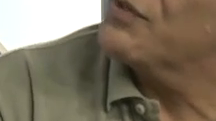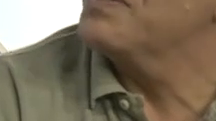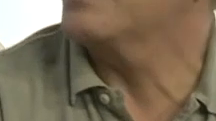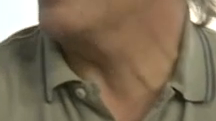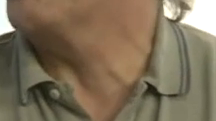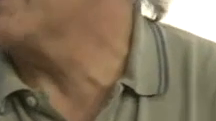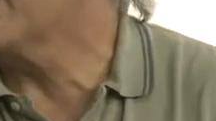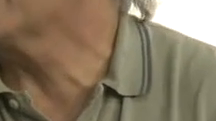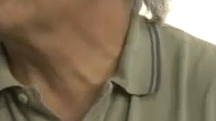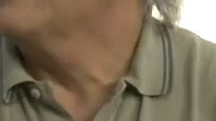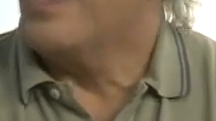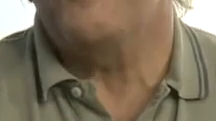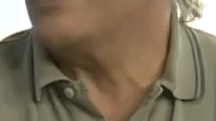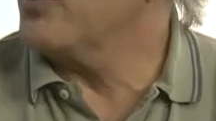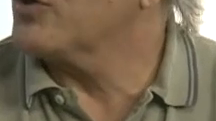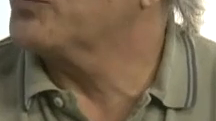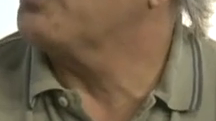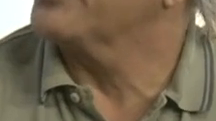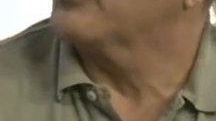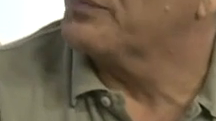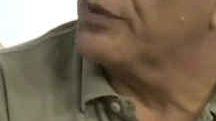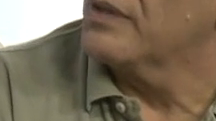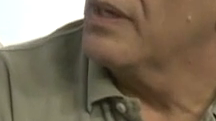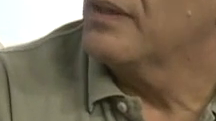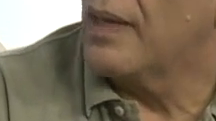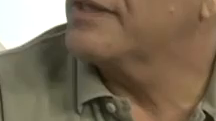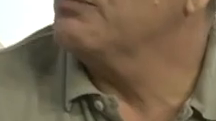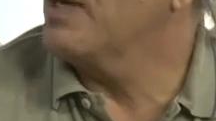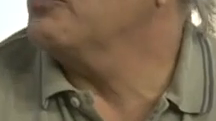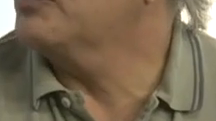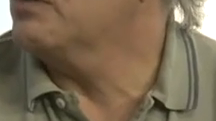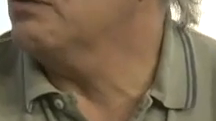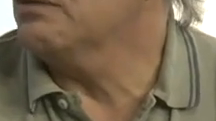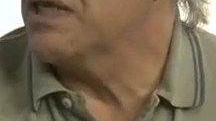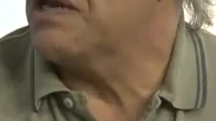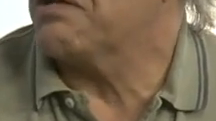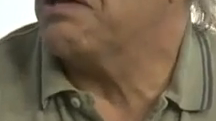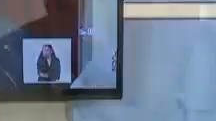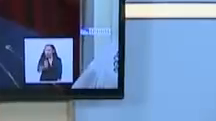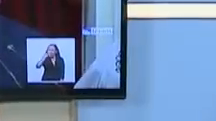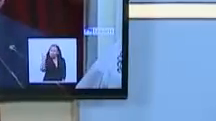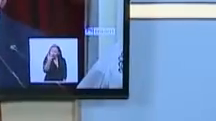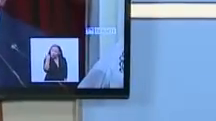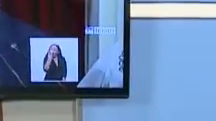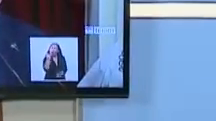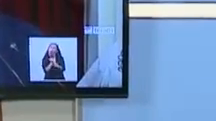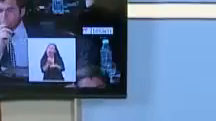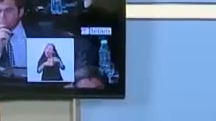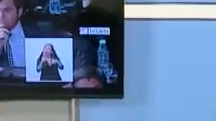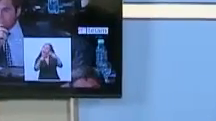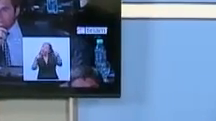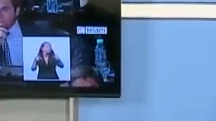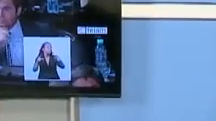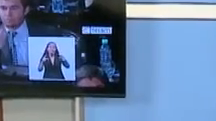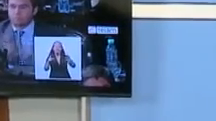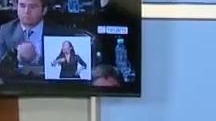vos llevas suficiente tiempo y tenés que hacer... Al final creo que optó por esto, por hacer un diagnóstico de la crisis, de la herencia recibida, que